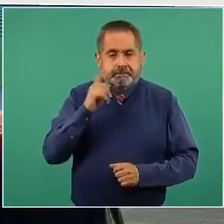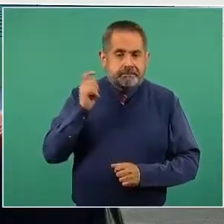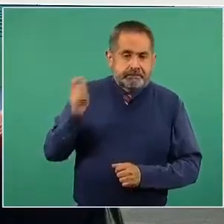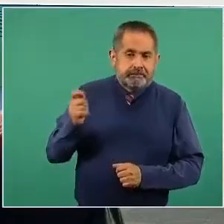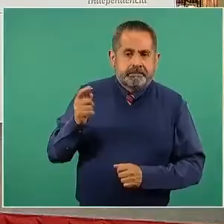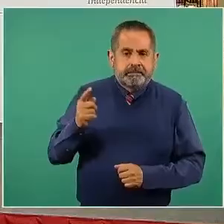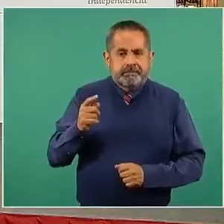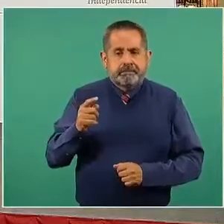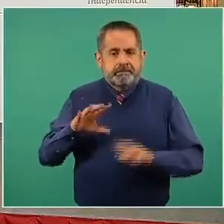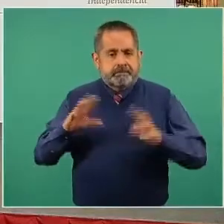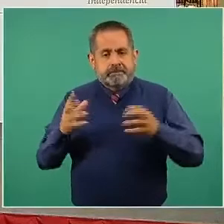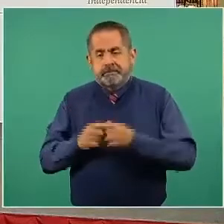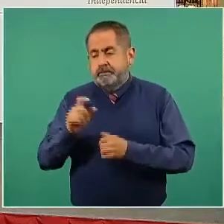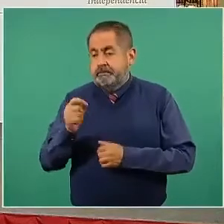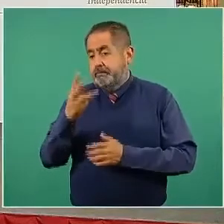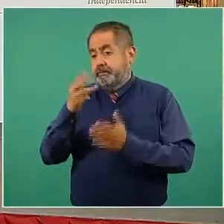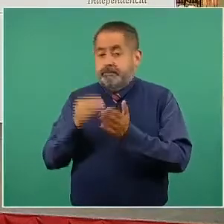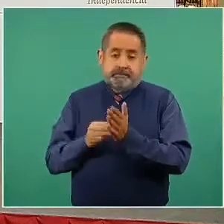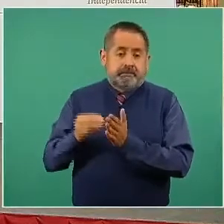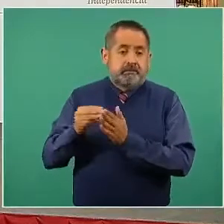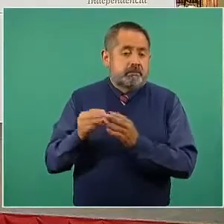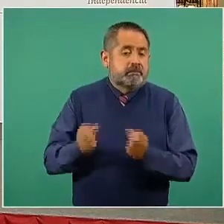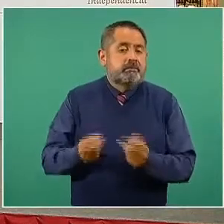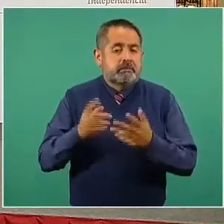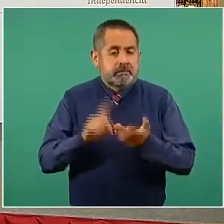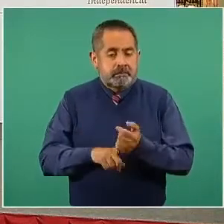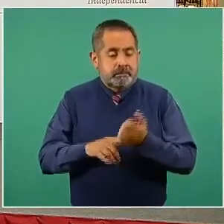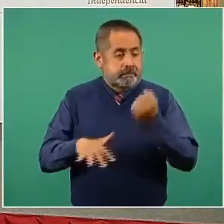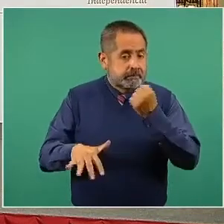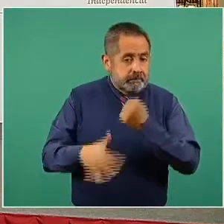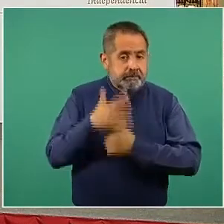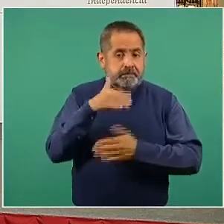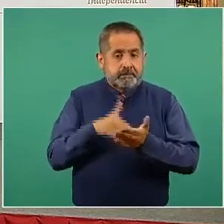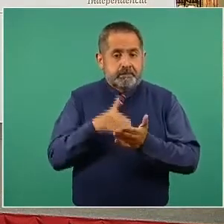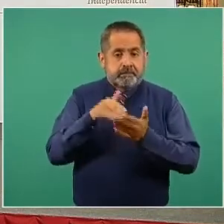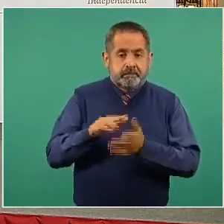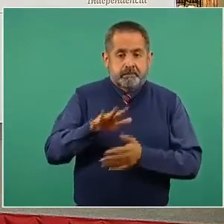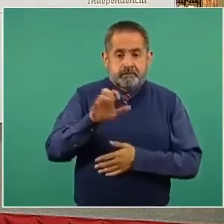Estas dosis, 23 millones, significan